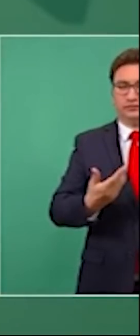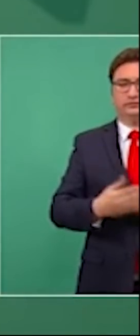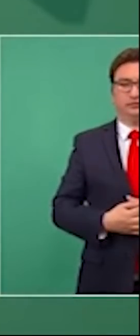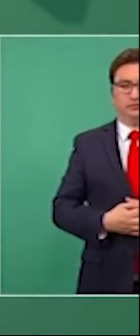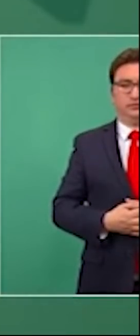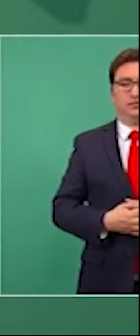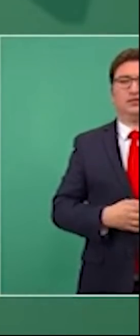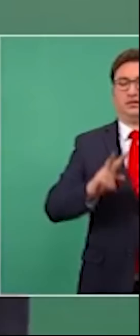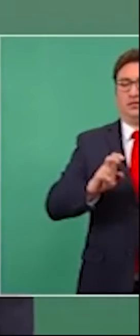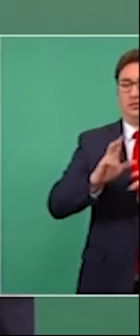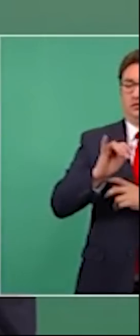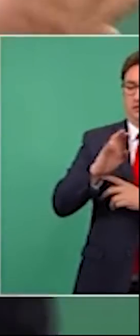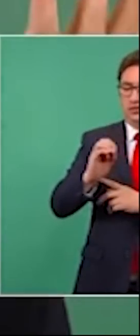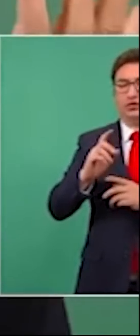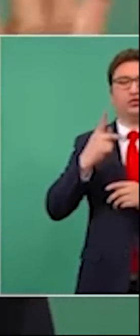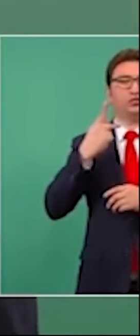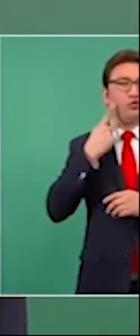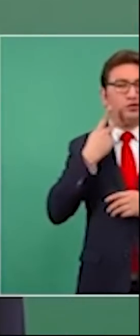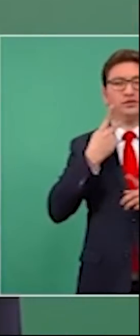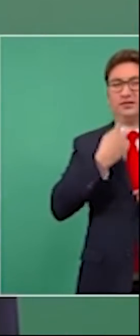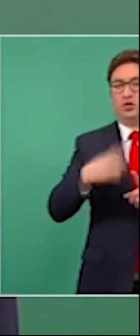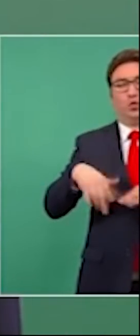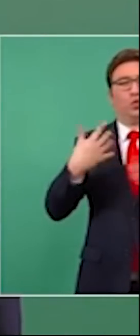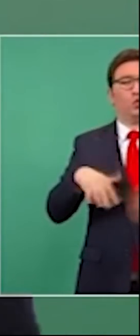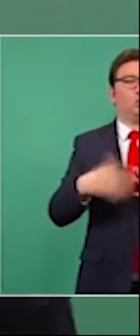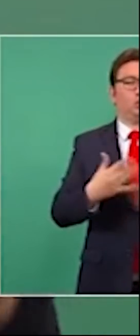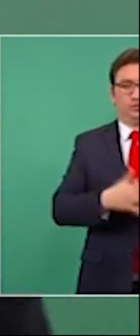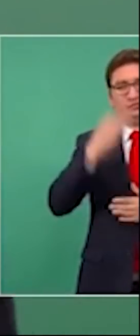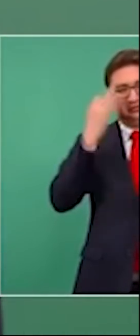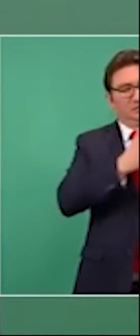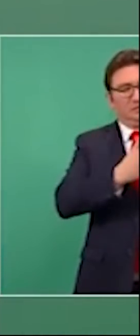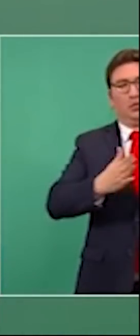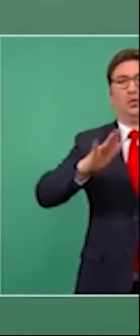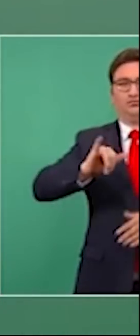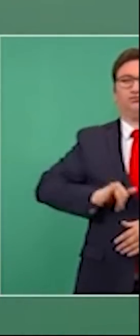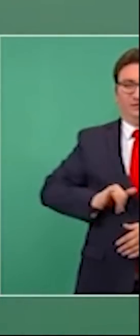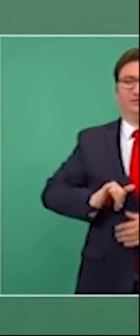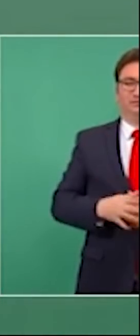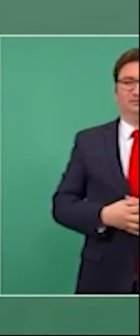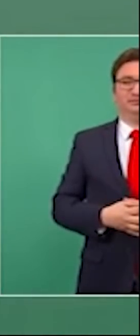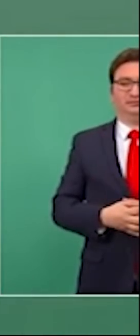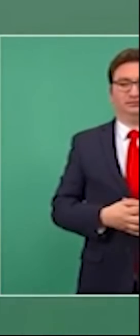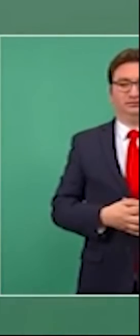En lo cívico, en lo político, es algo excepcional. Es un tiempo realmente interesante,